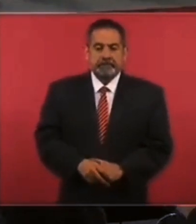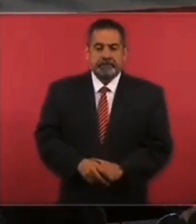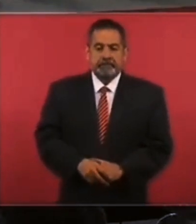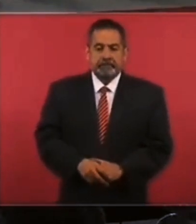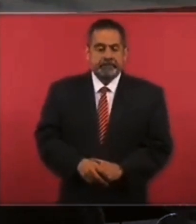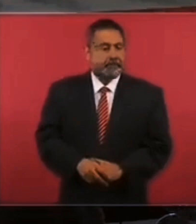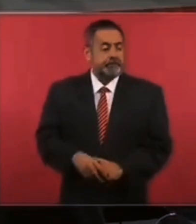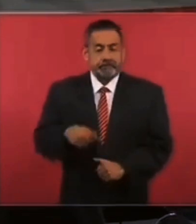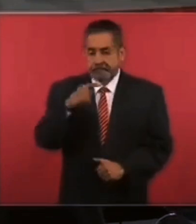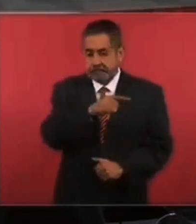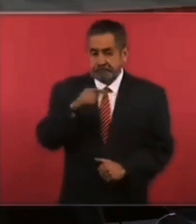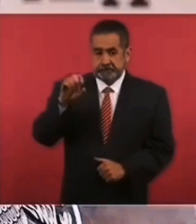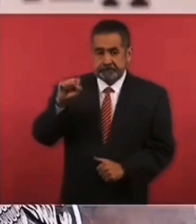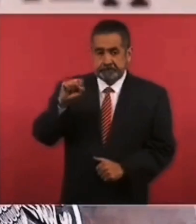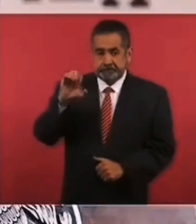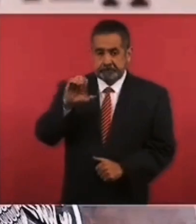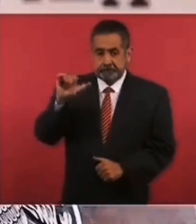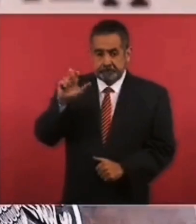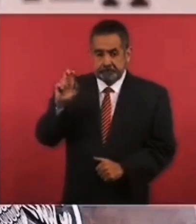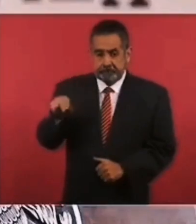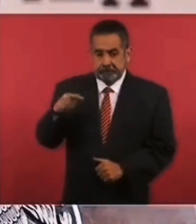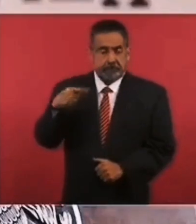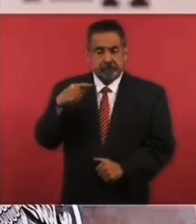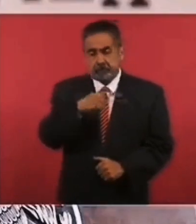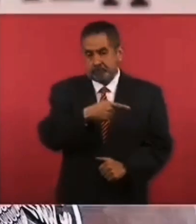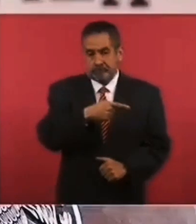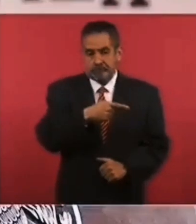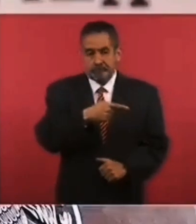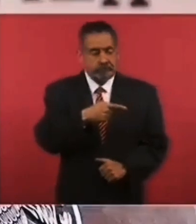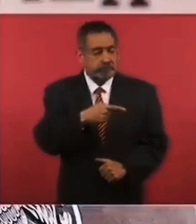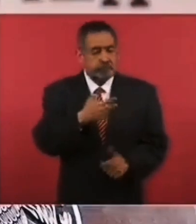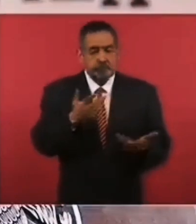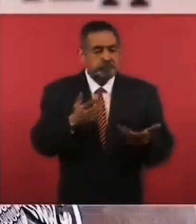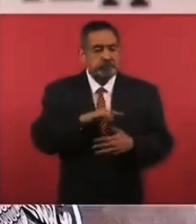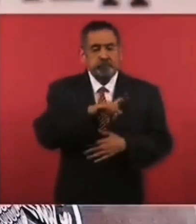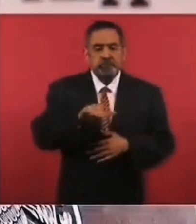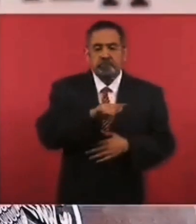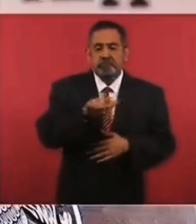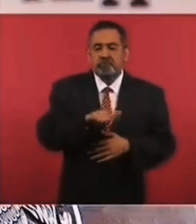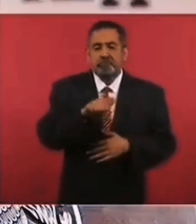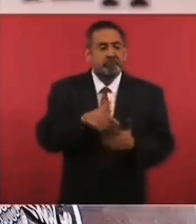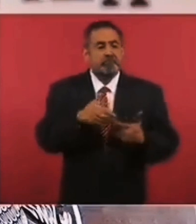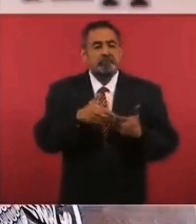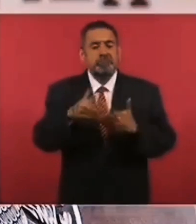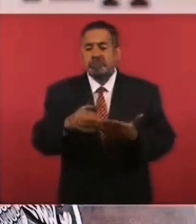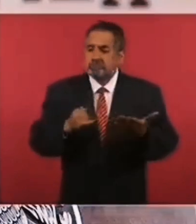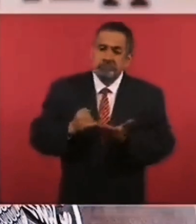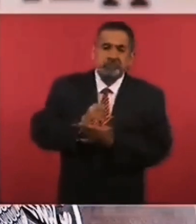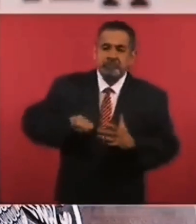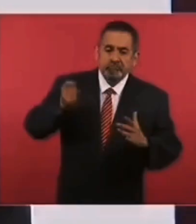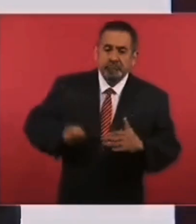La Suprema Corte de Justicia de la Nación ha sido omisa, como mencionaba, en resolver este